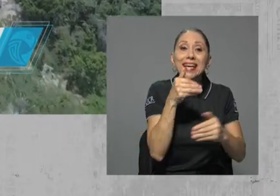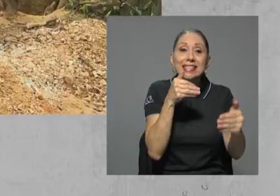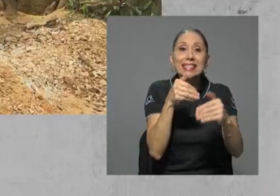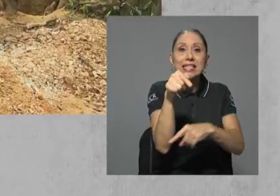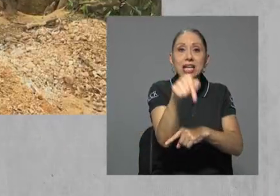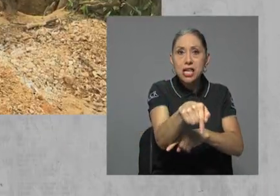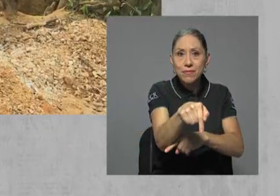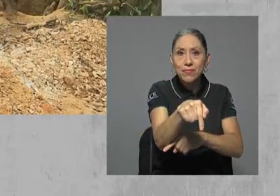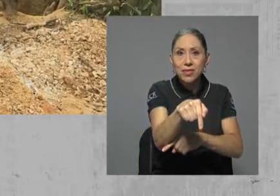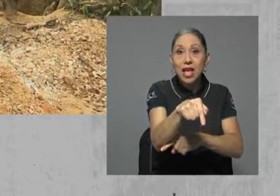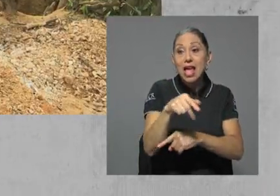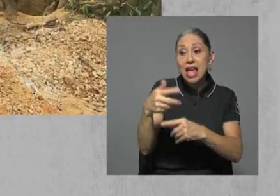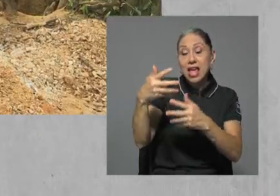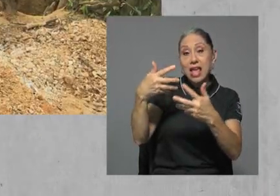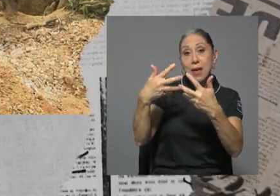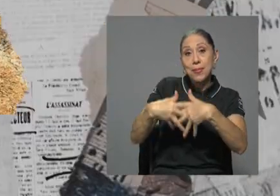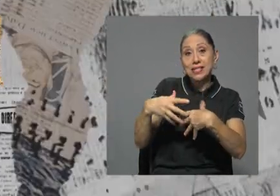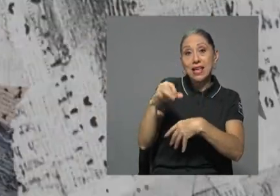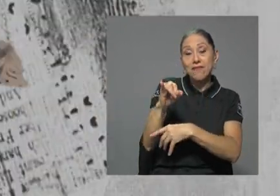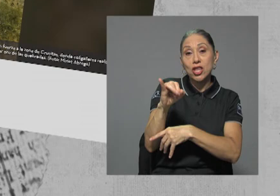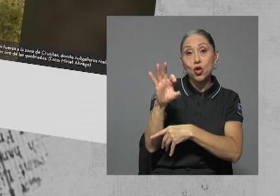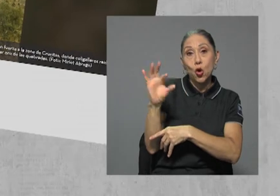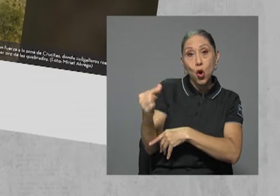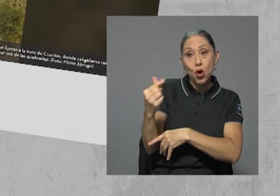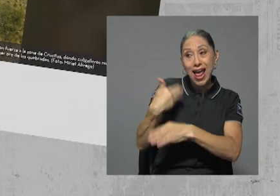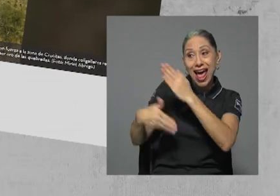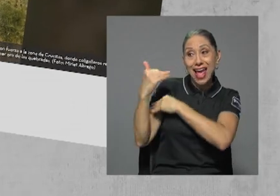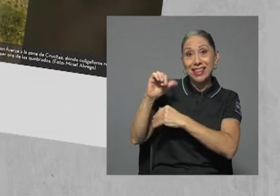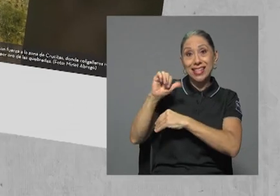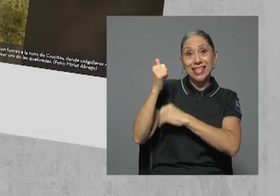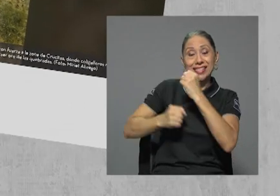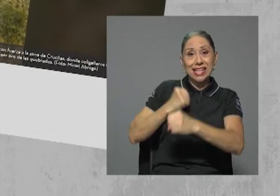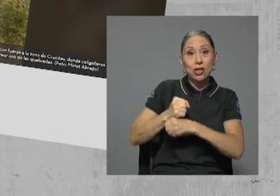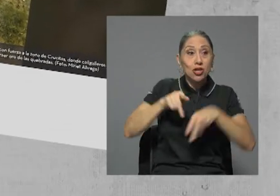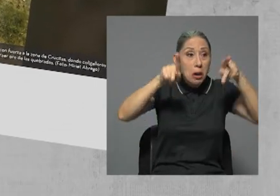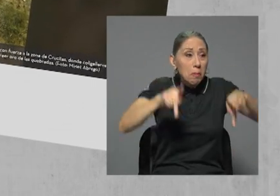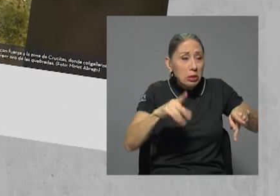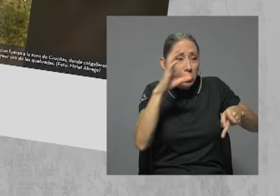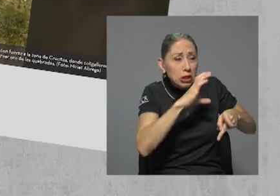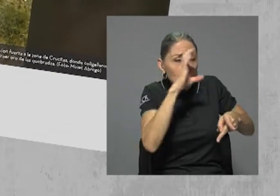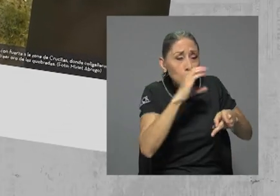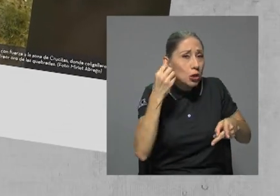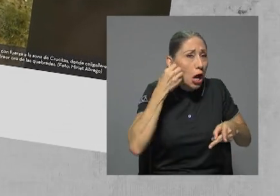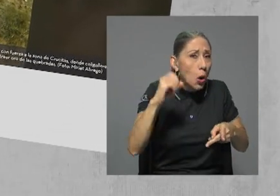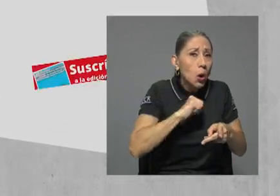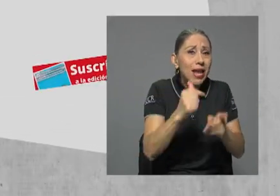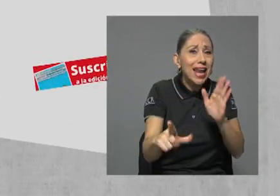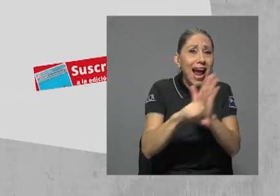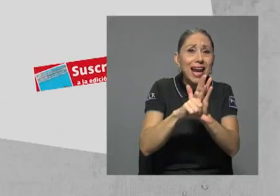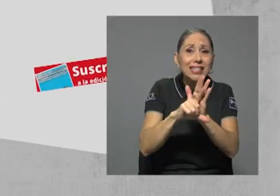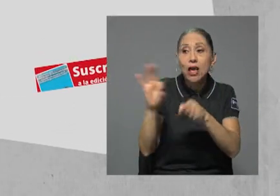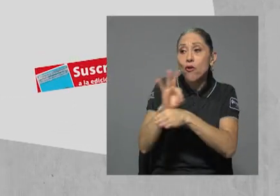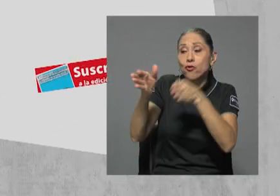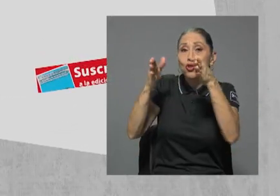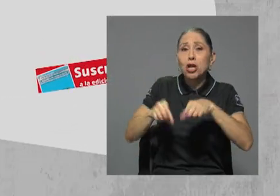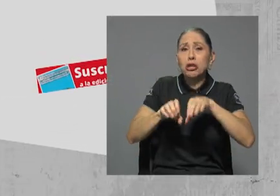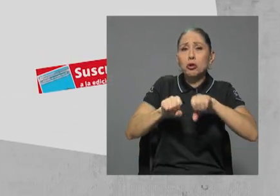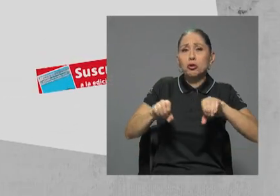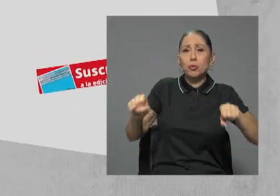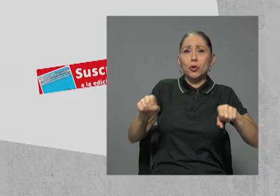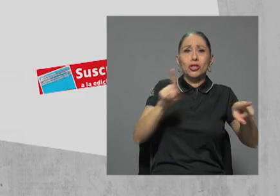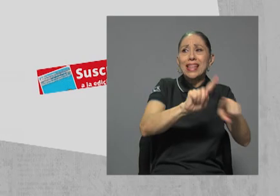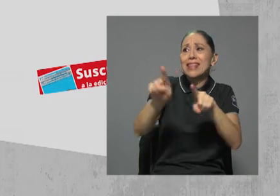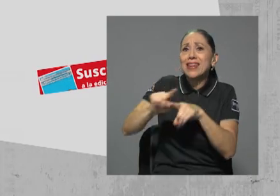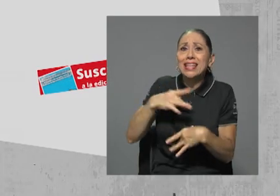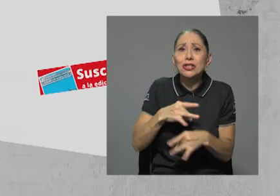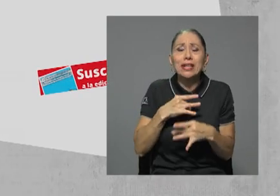donde este marco infinito bolt hace una década coli' galleros ilegales funcionarios corruptos y una red política de intereses mantienen viva el